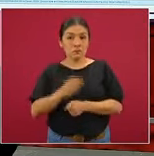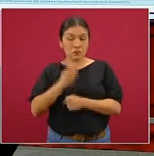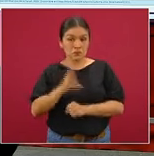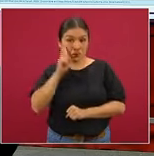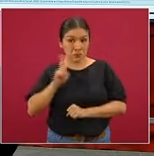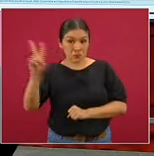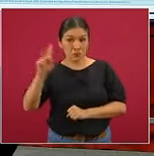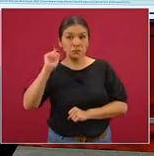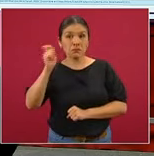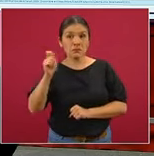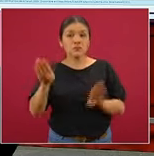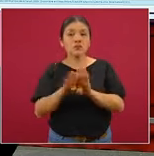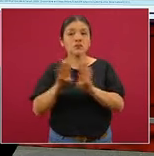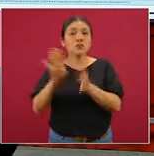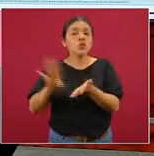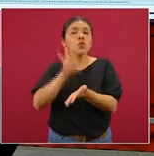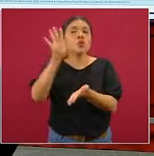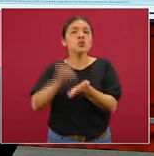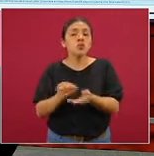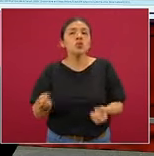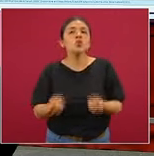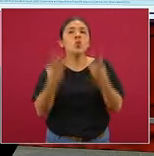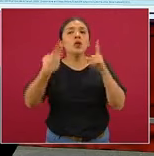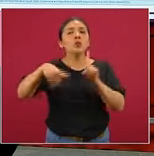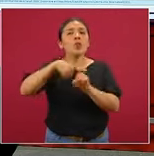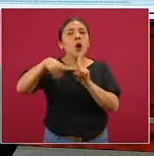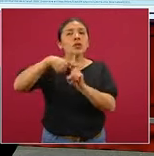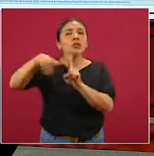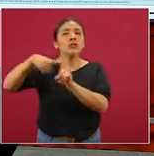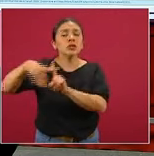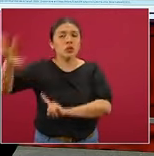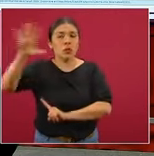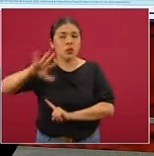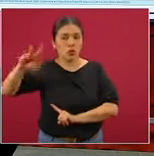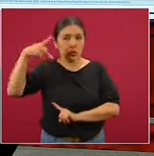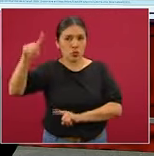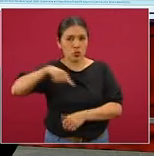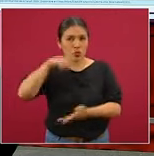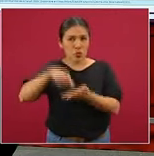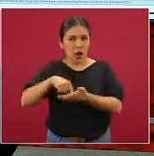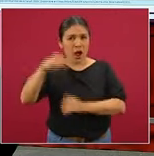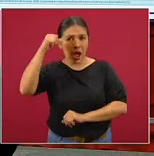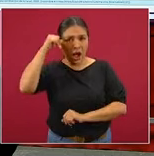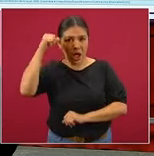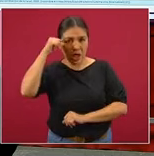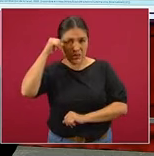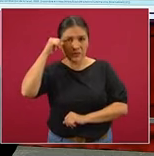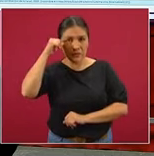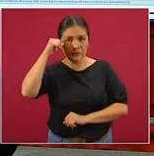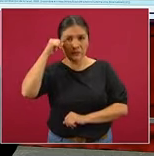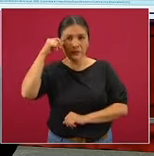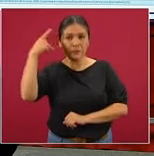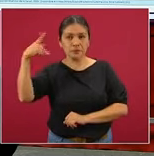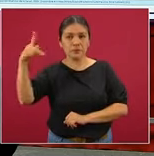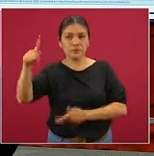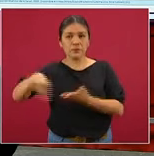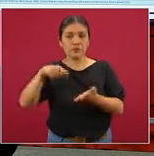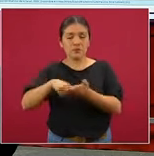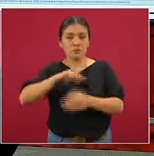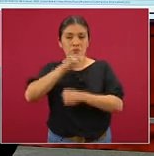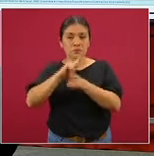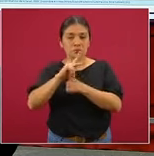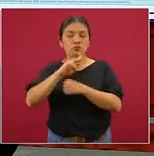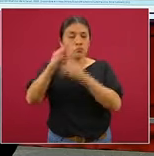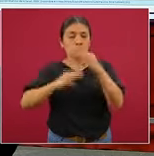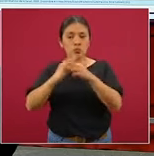el total, es decir, los casos confirmados en el Mediterráneo Oriental, específicamente para esta región del